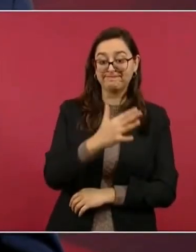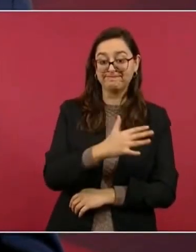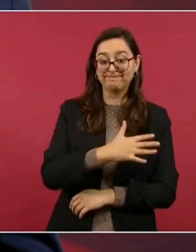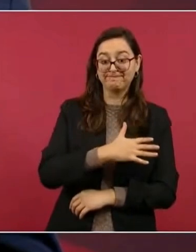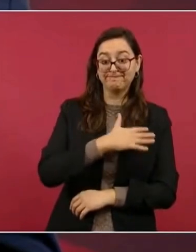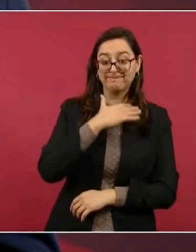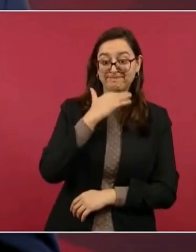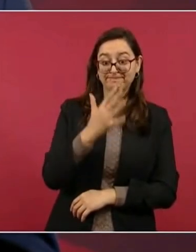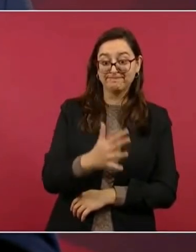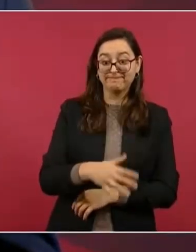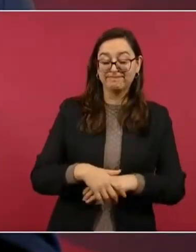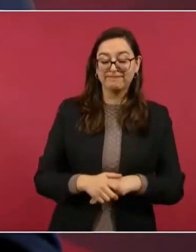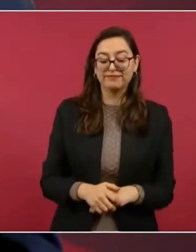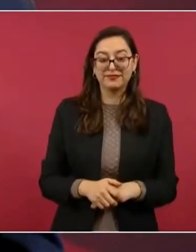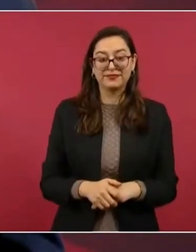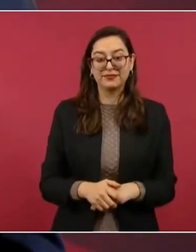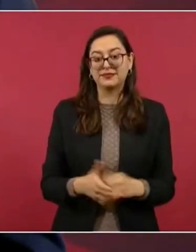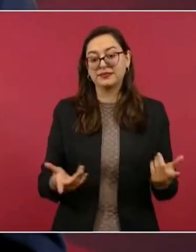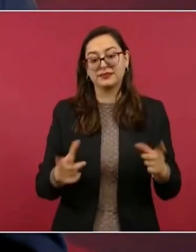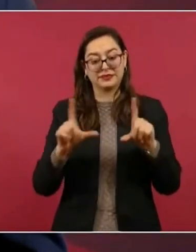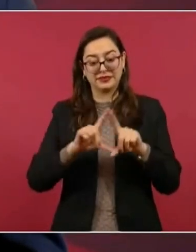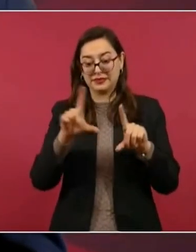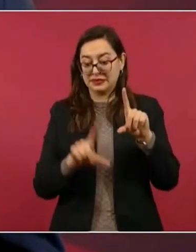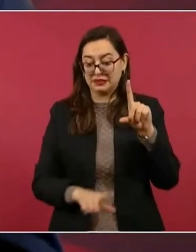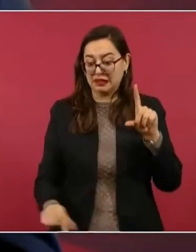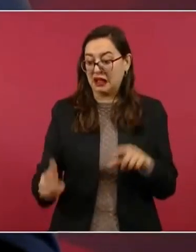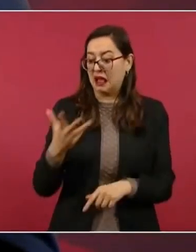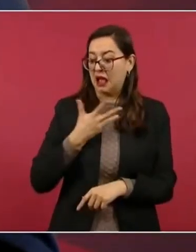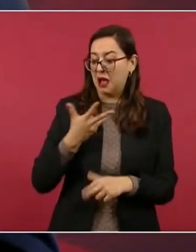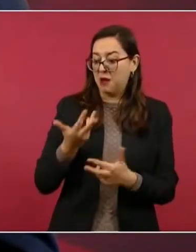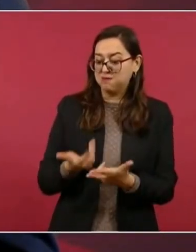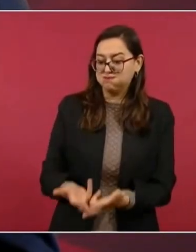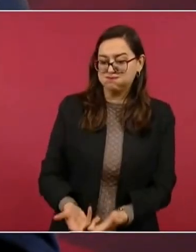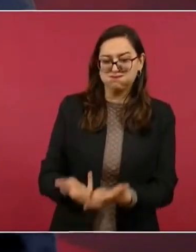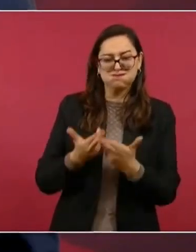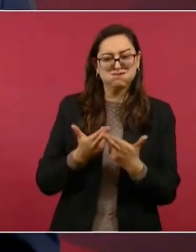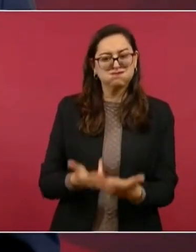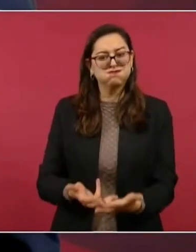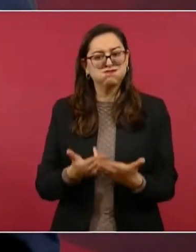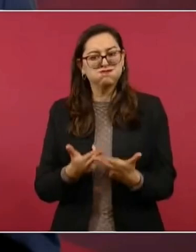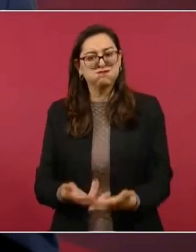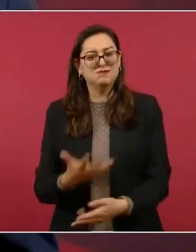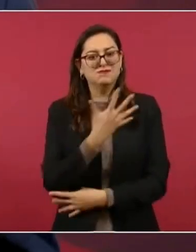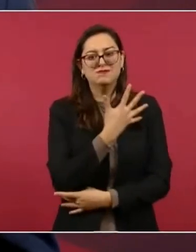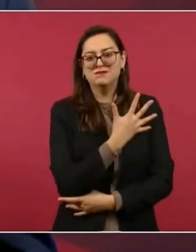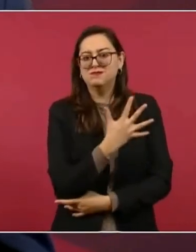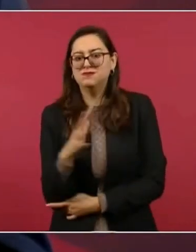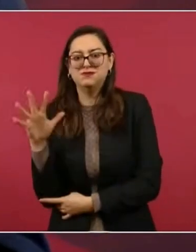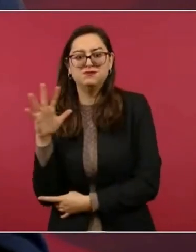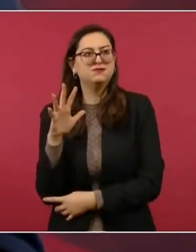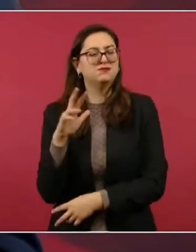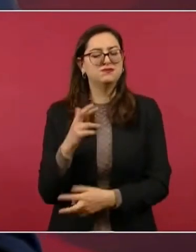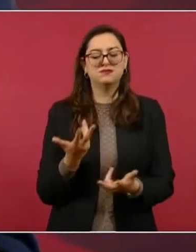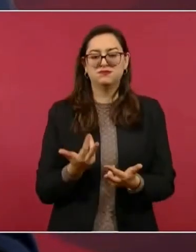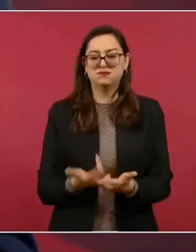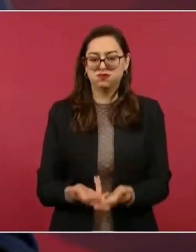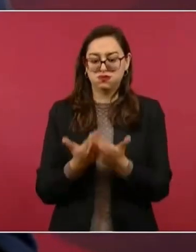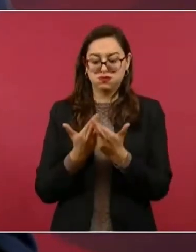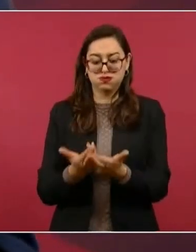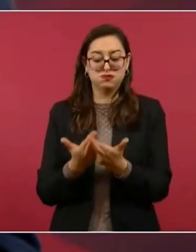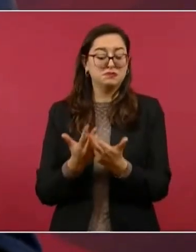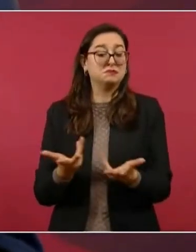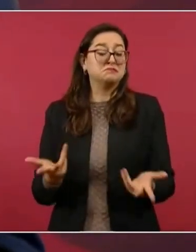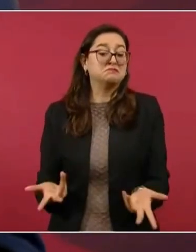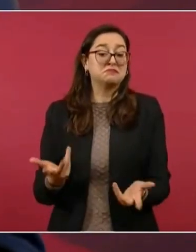Porque nuestro país tiene muchísimos recursos naturales. Bueno, tiene tantos recursos naturales que lo han saqueado